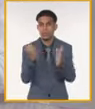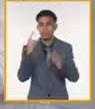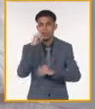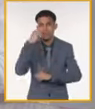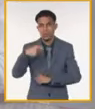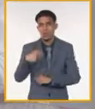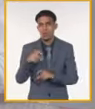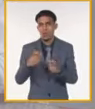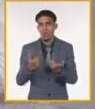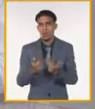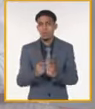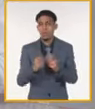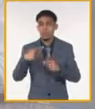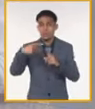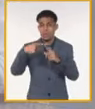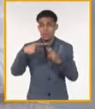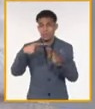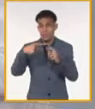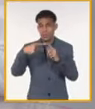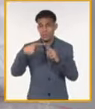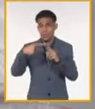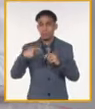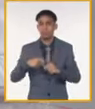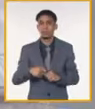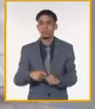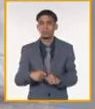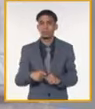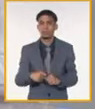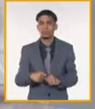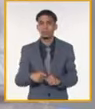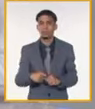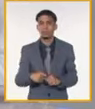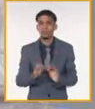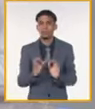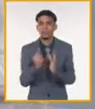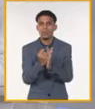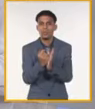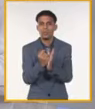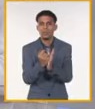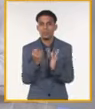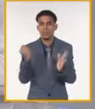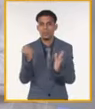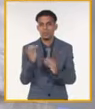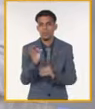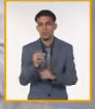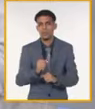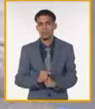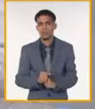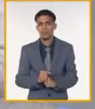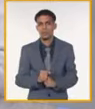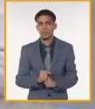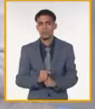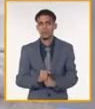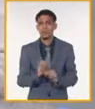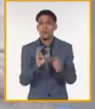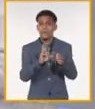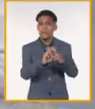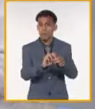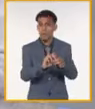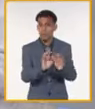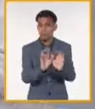normas primero que todo se descentraliza la aprobación de la micro pequeñas y medianas